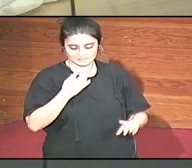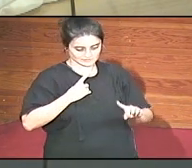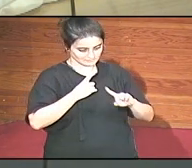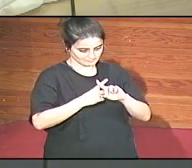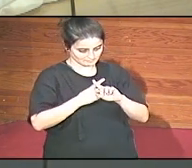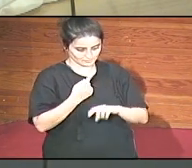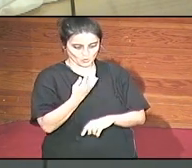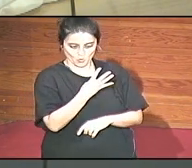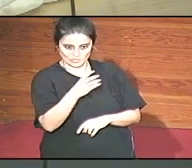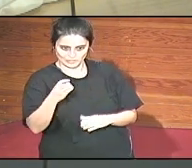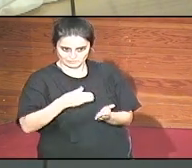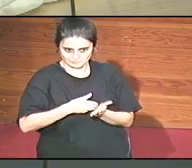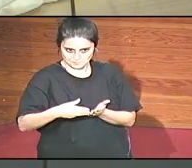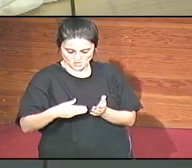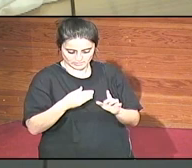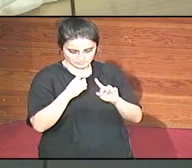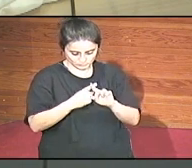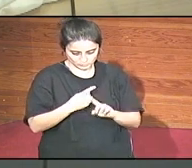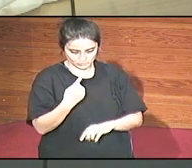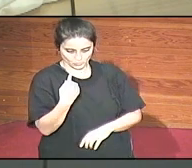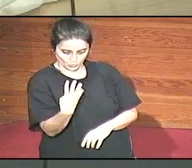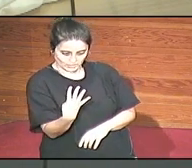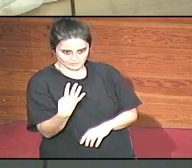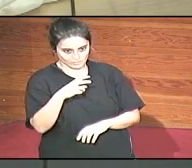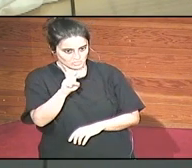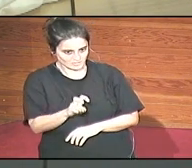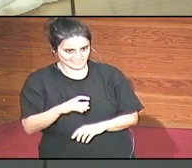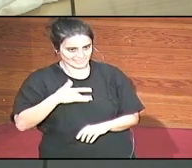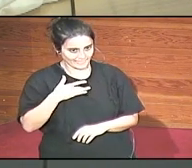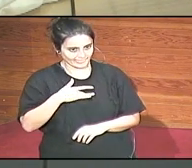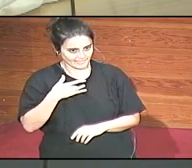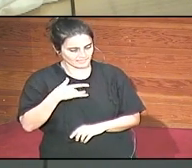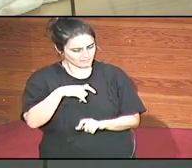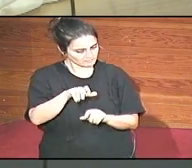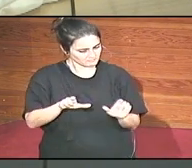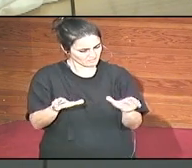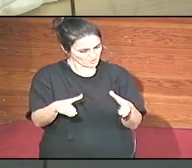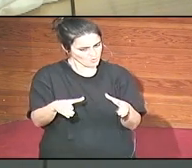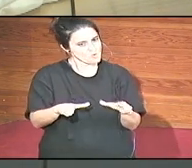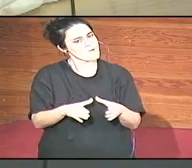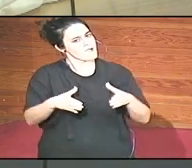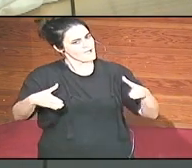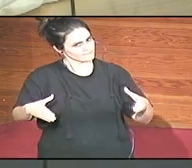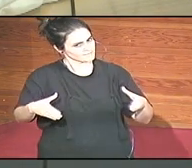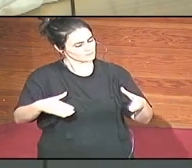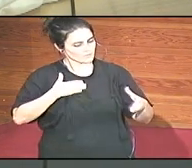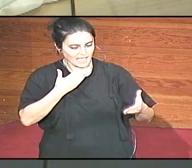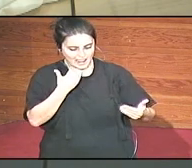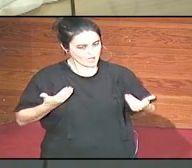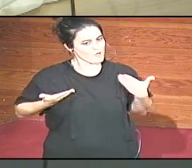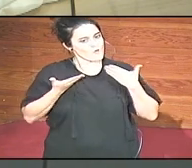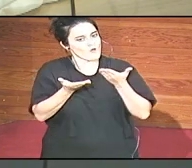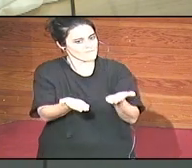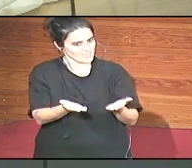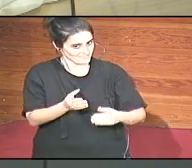son mucha gente eso es todo un comercio o un mercado de gente a las que les puedes ofrecer cosas y áfrica se ha llenado